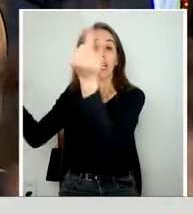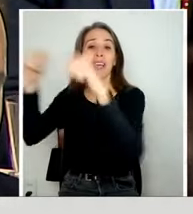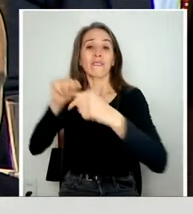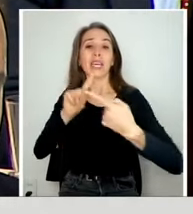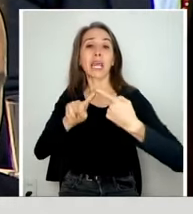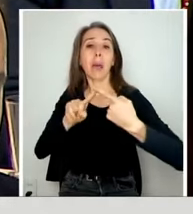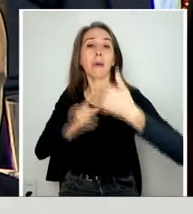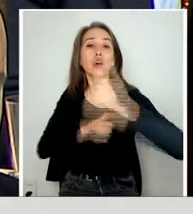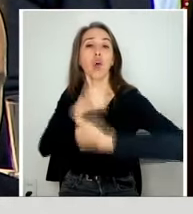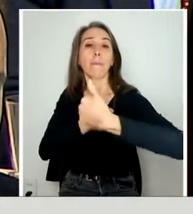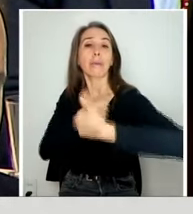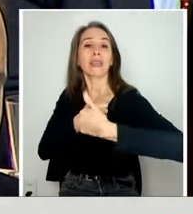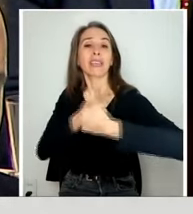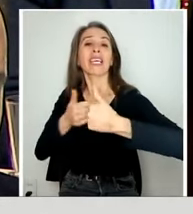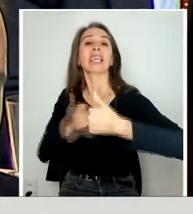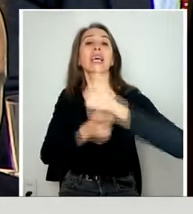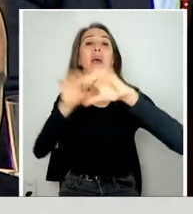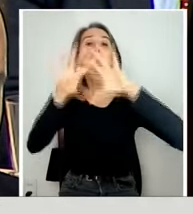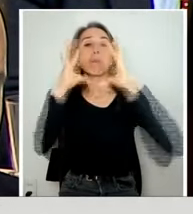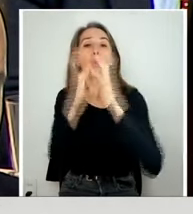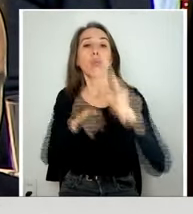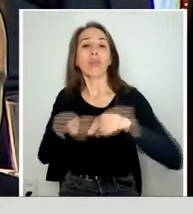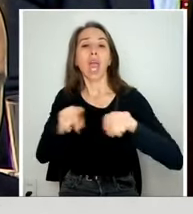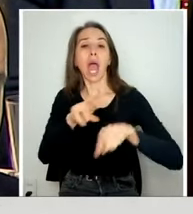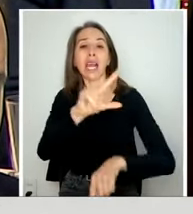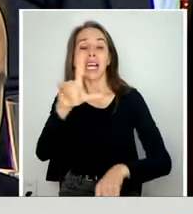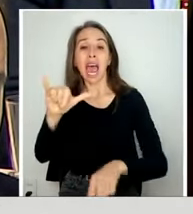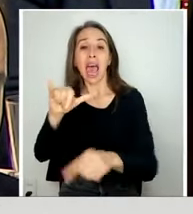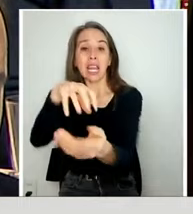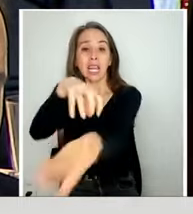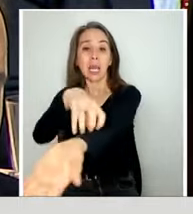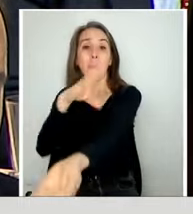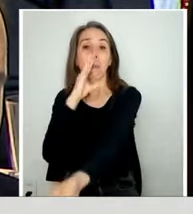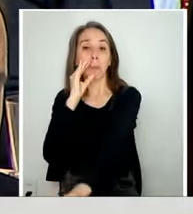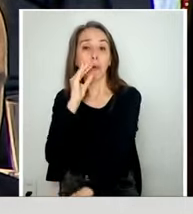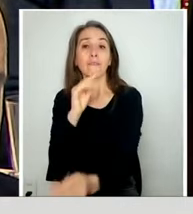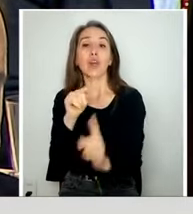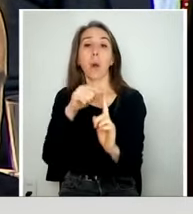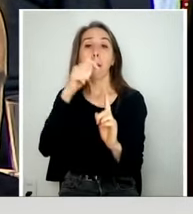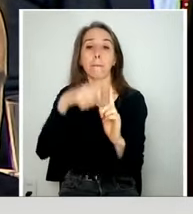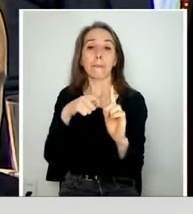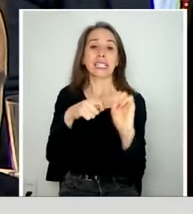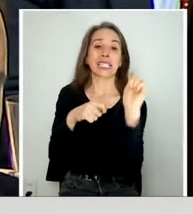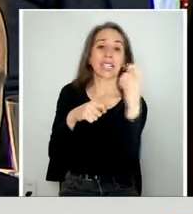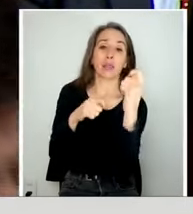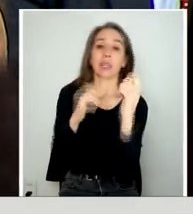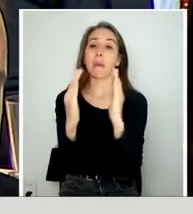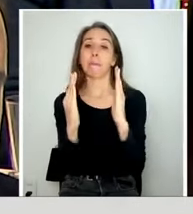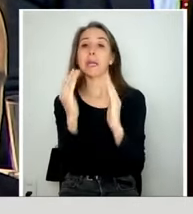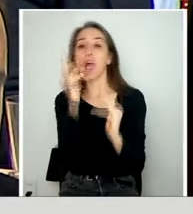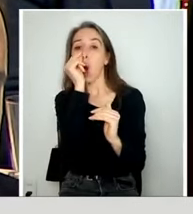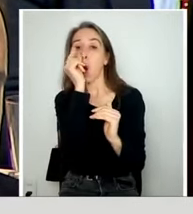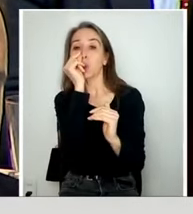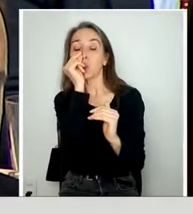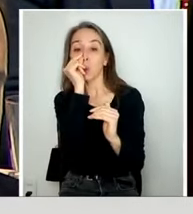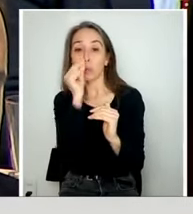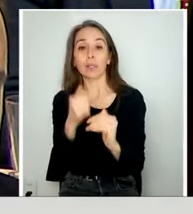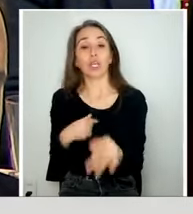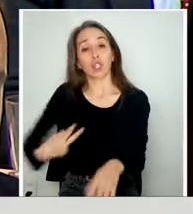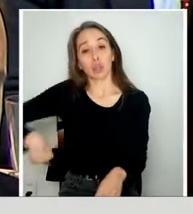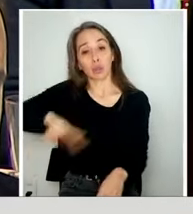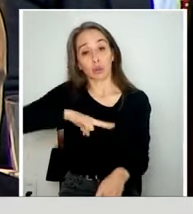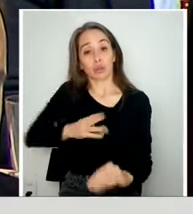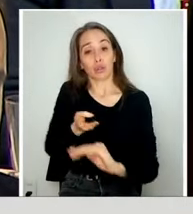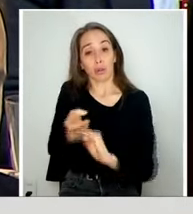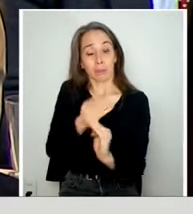mundial que se desarrollará en la región del biobío entre septiembre y octubre y por lo tanto lo que pedimos Es que así como